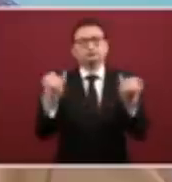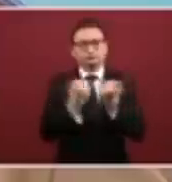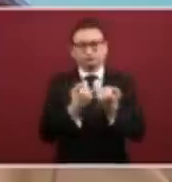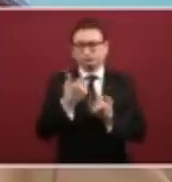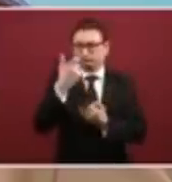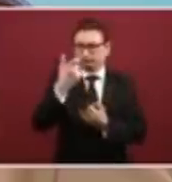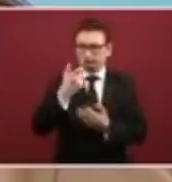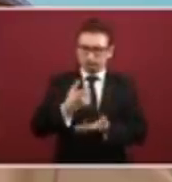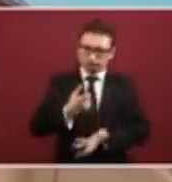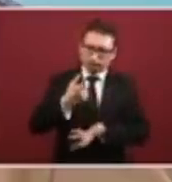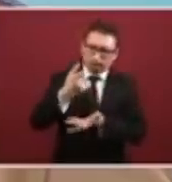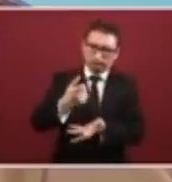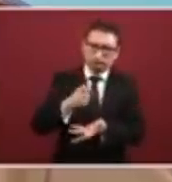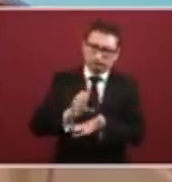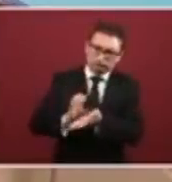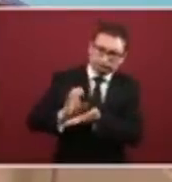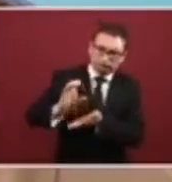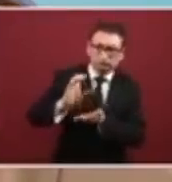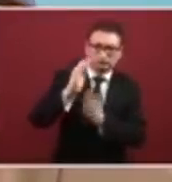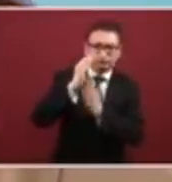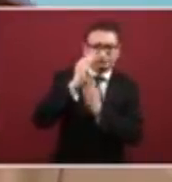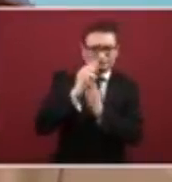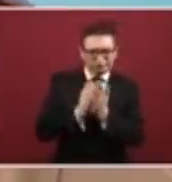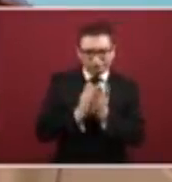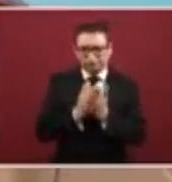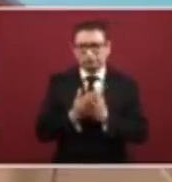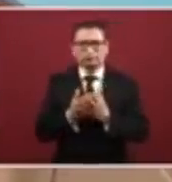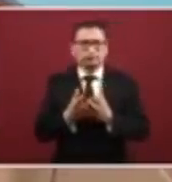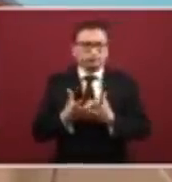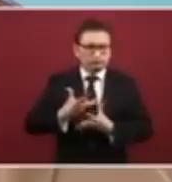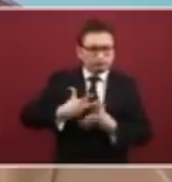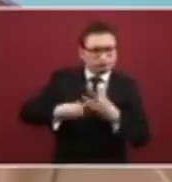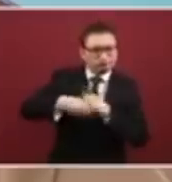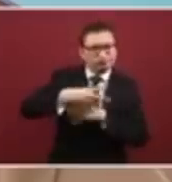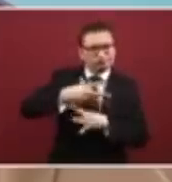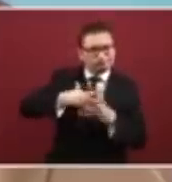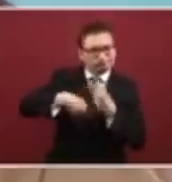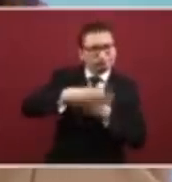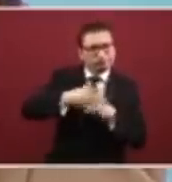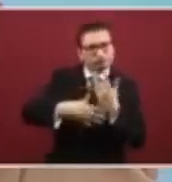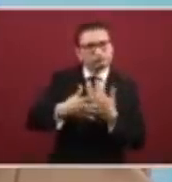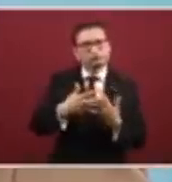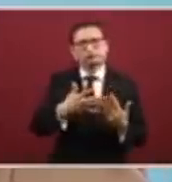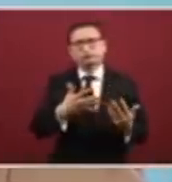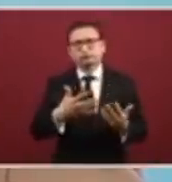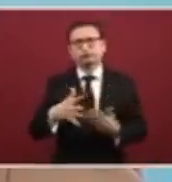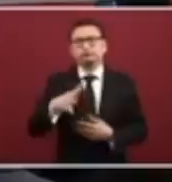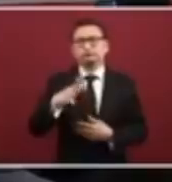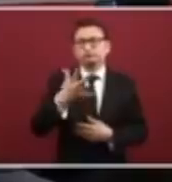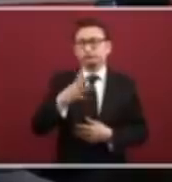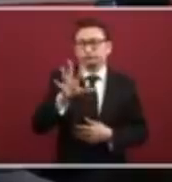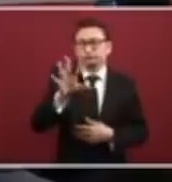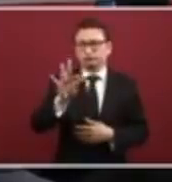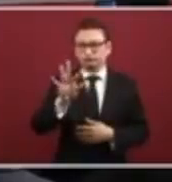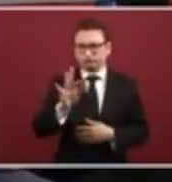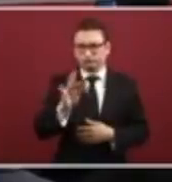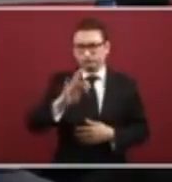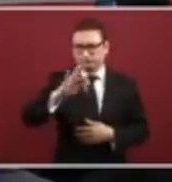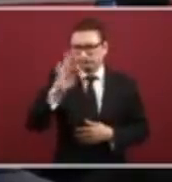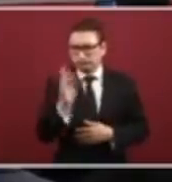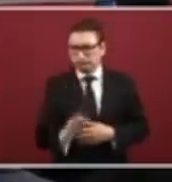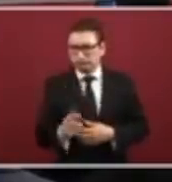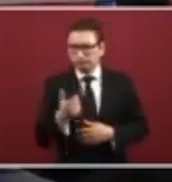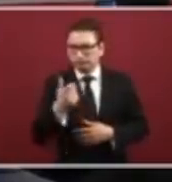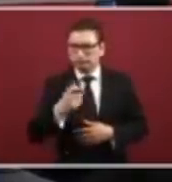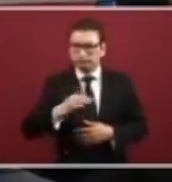el costo del proyecto, capitalizando hasta un 40% de ahorro sobre los estimados. Y esto de los